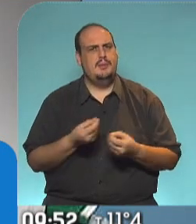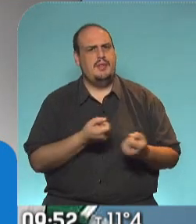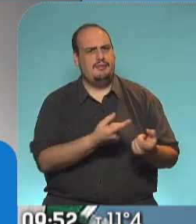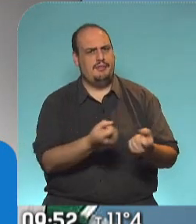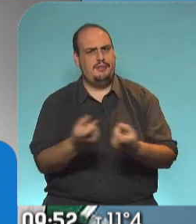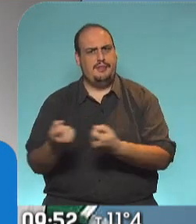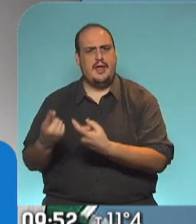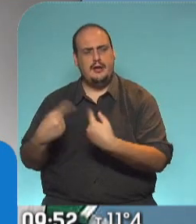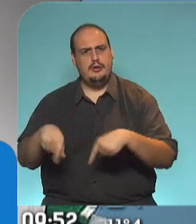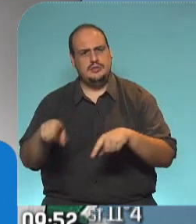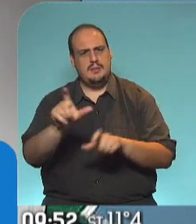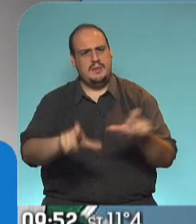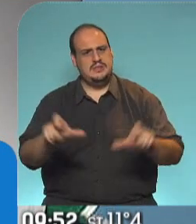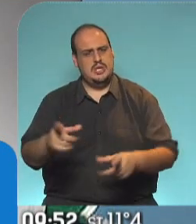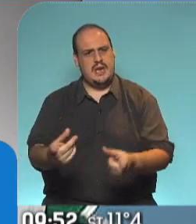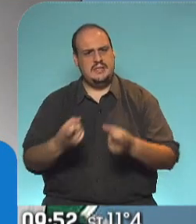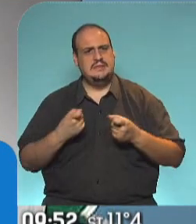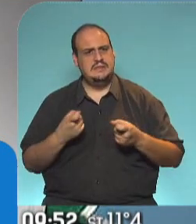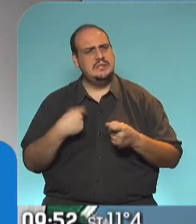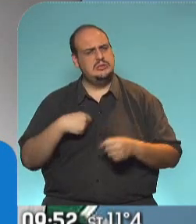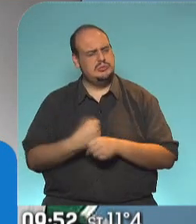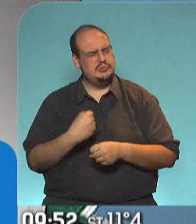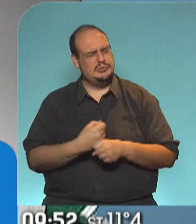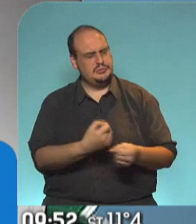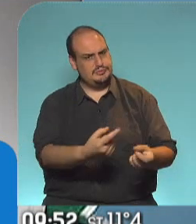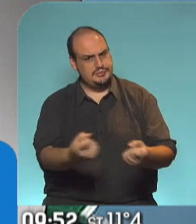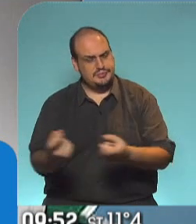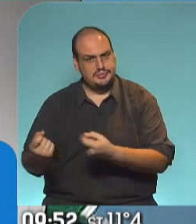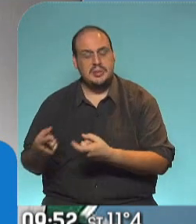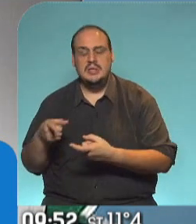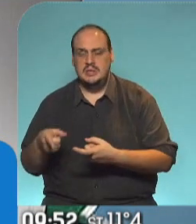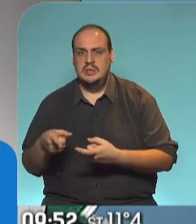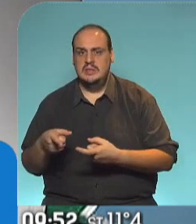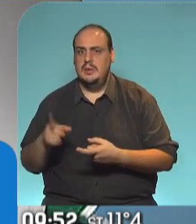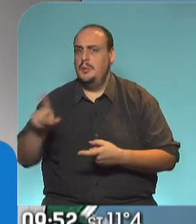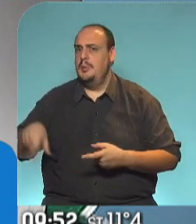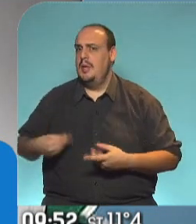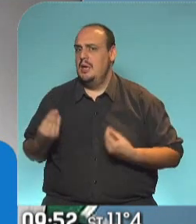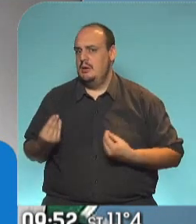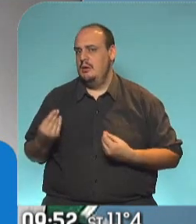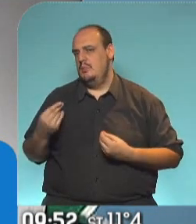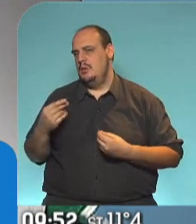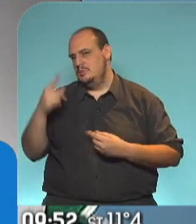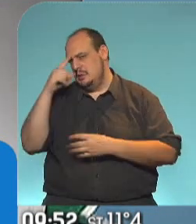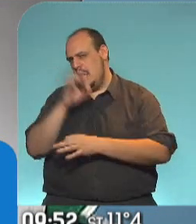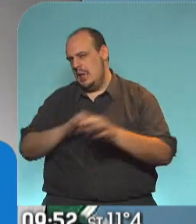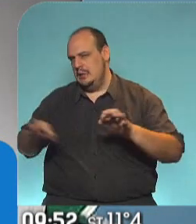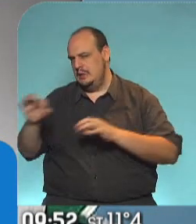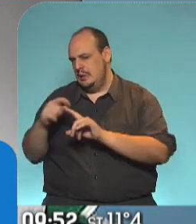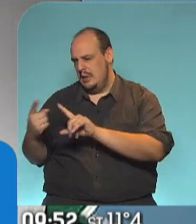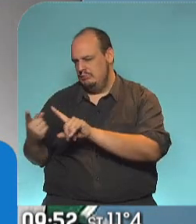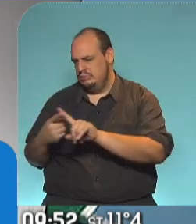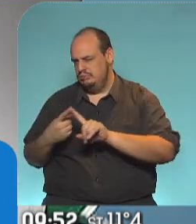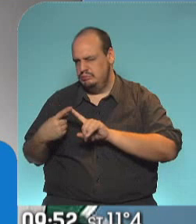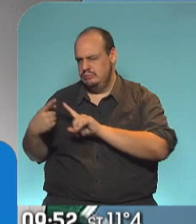las necesidades de las personas en este momento implica una enorme estrategia de coordinación que se ha